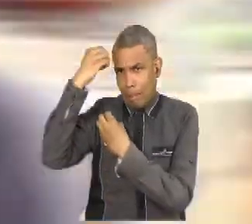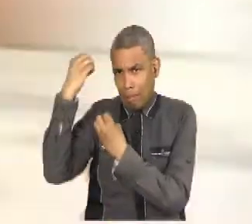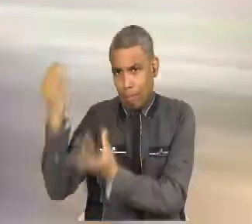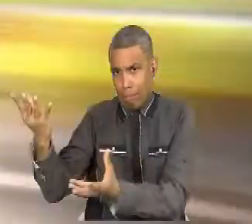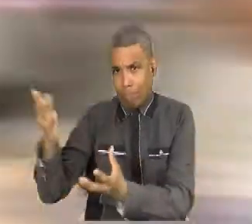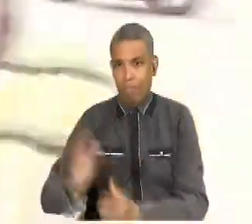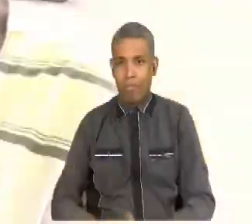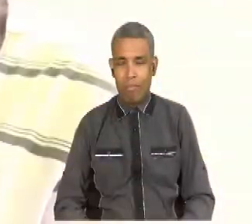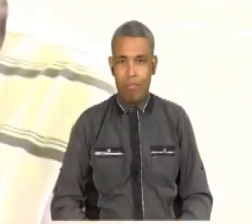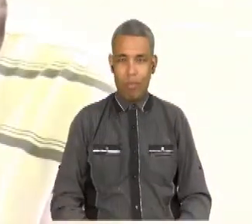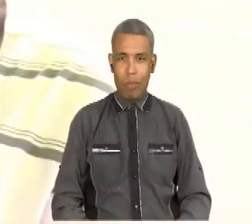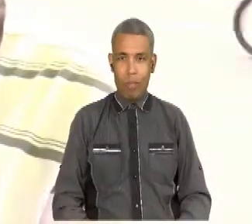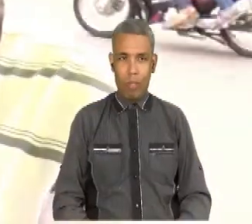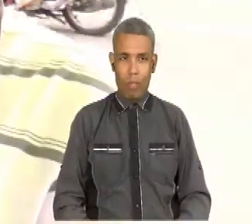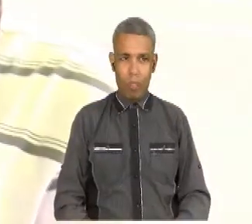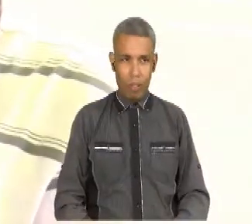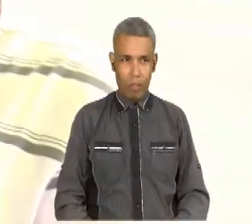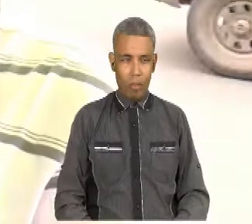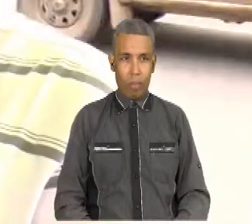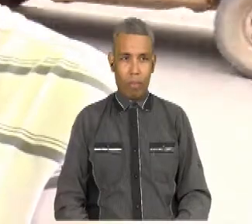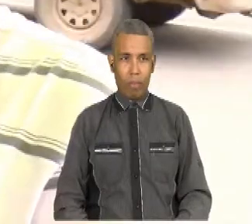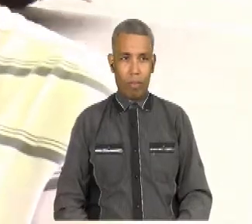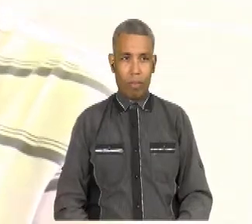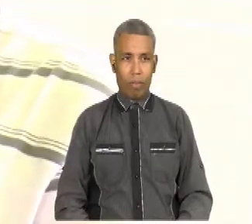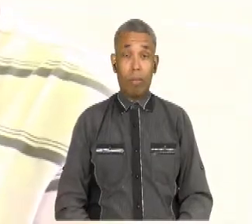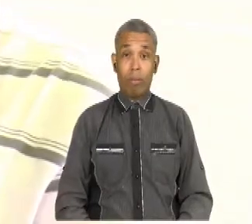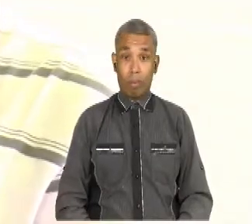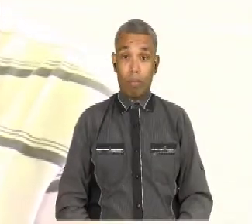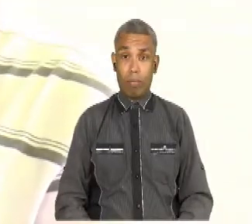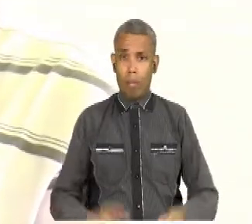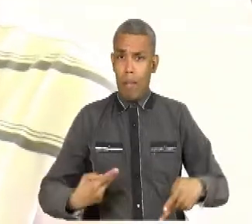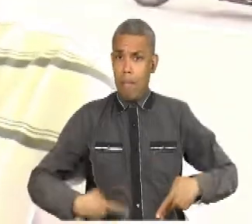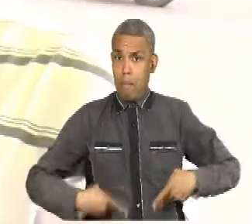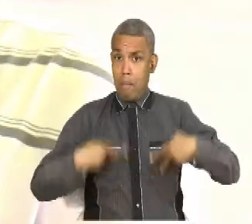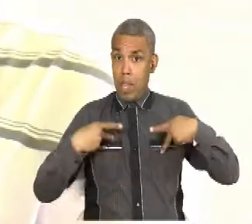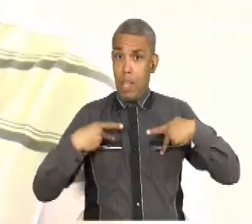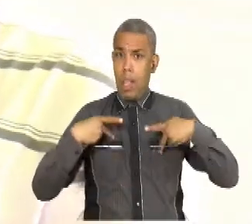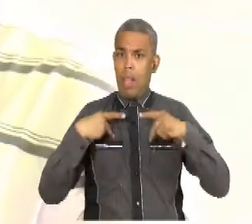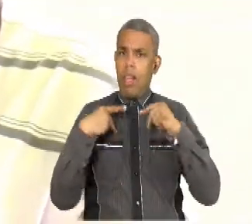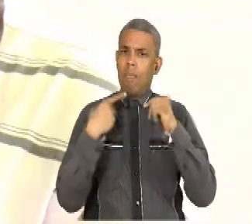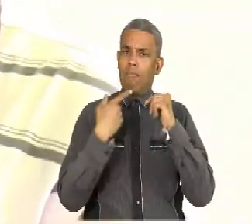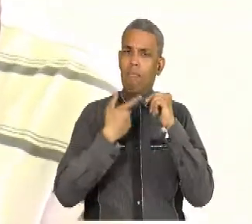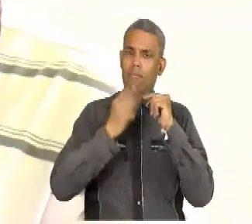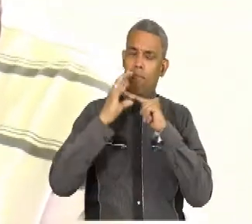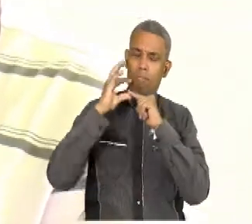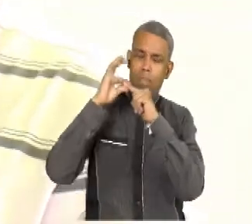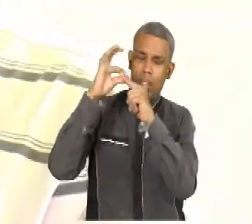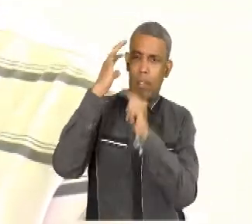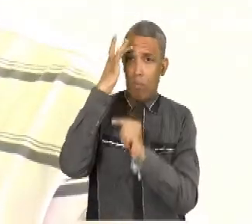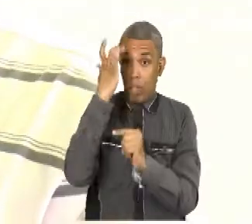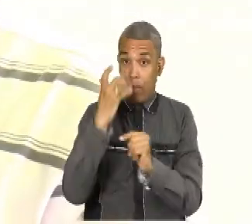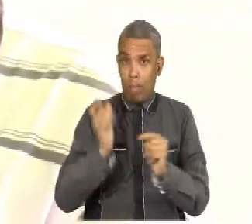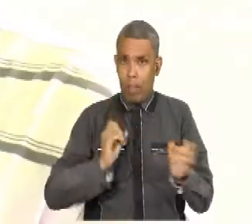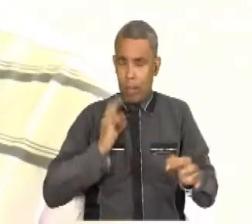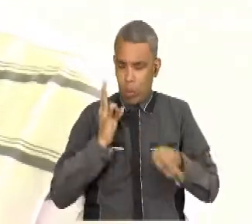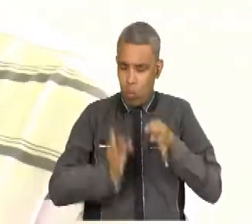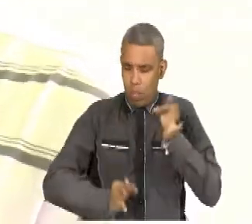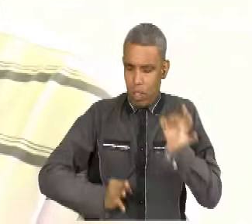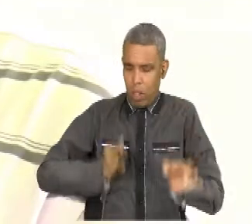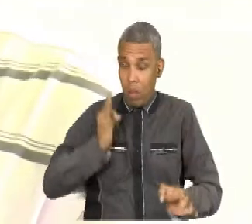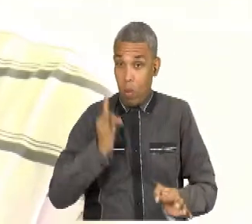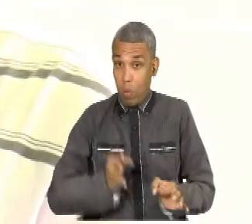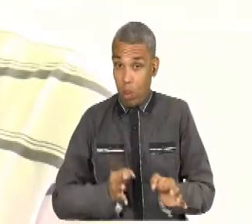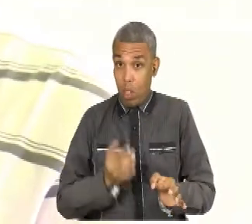cosas. El significado de la vida es algo muy importante, por lo que es algo que debemos cuidar,